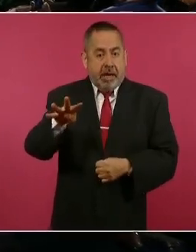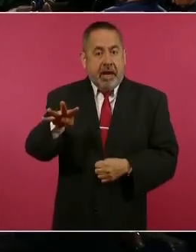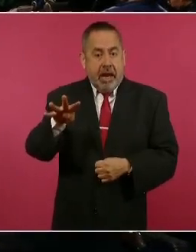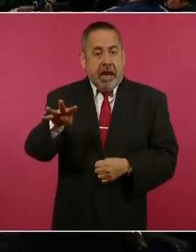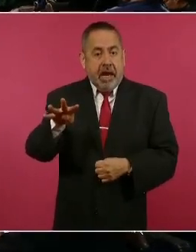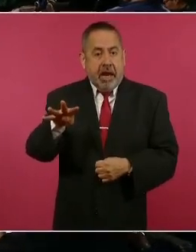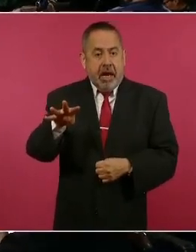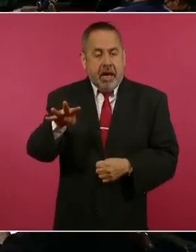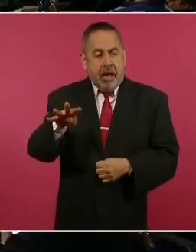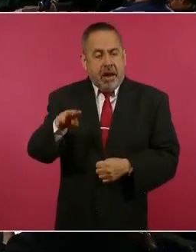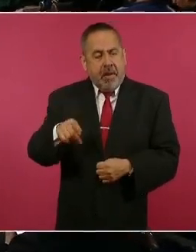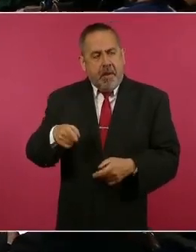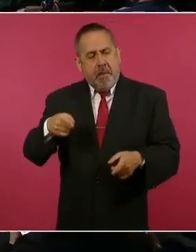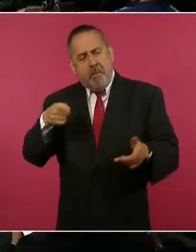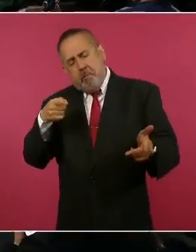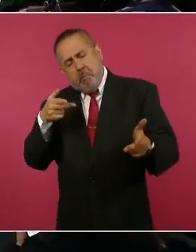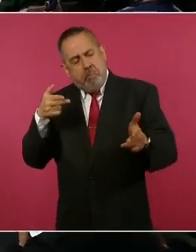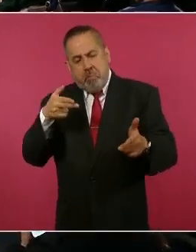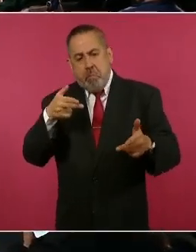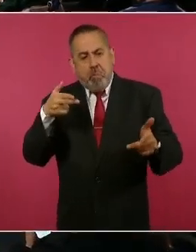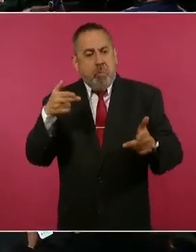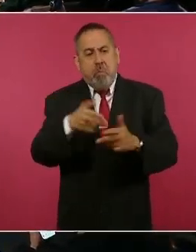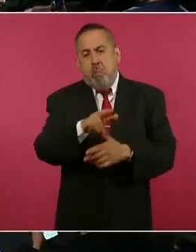1919 fue asesinado